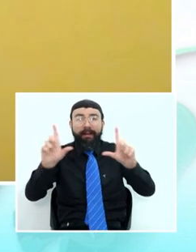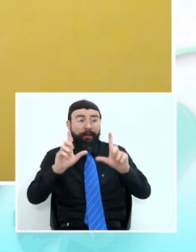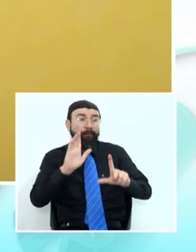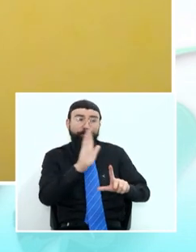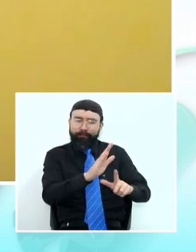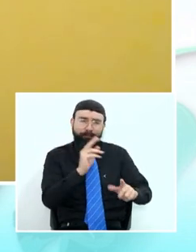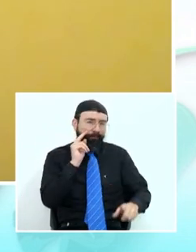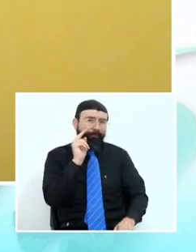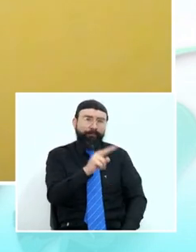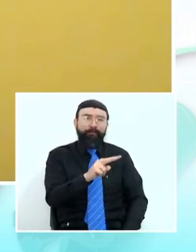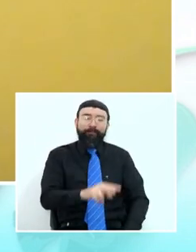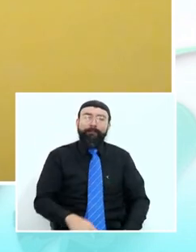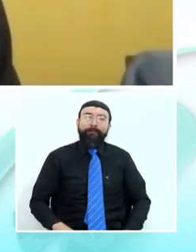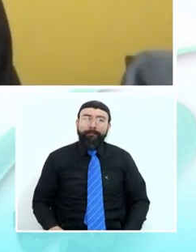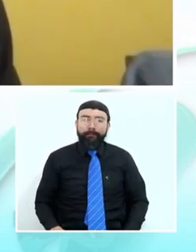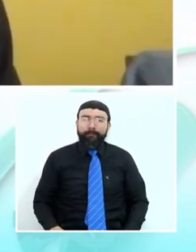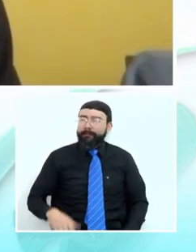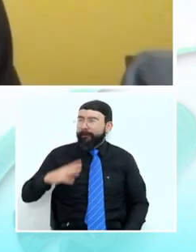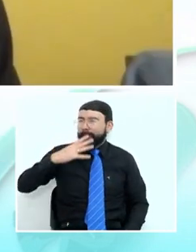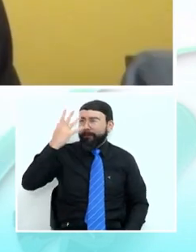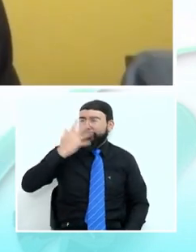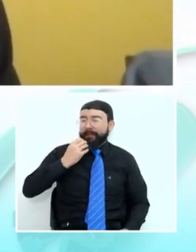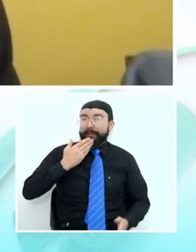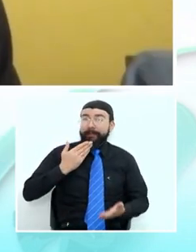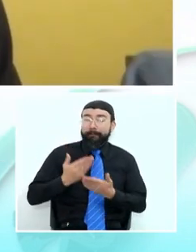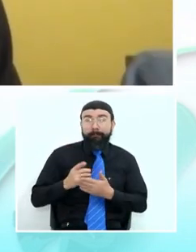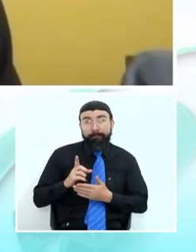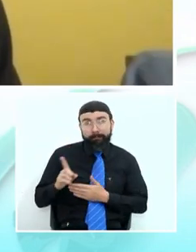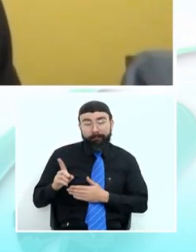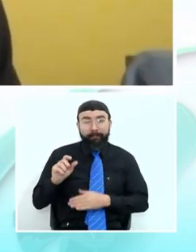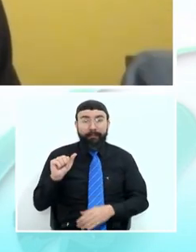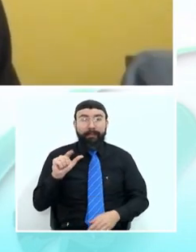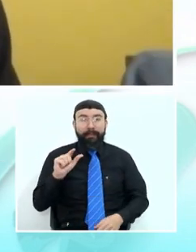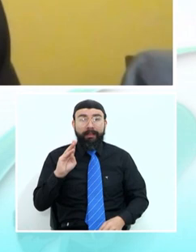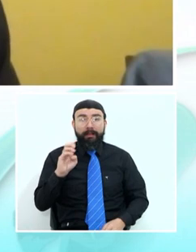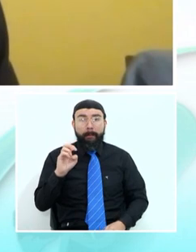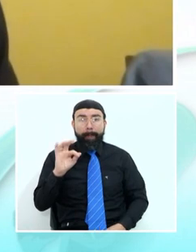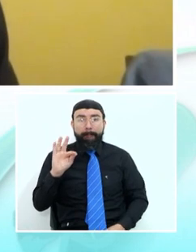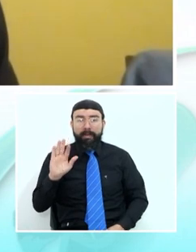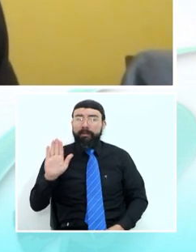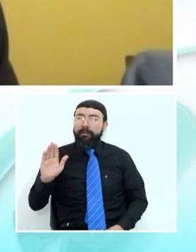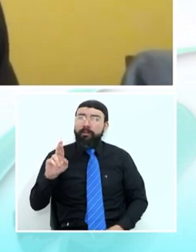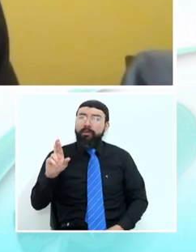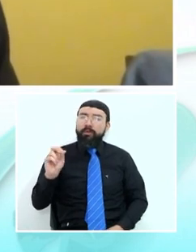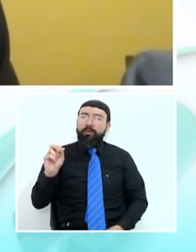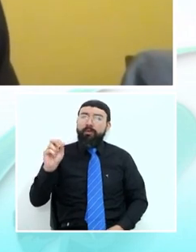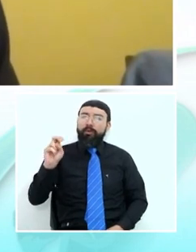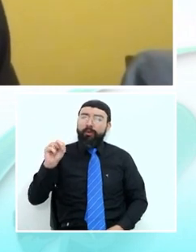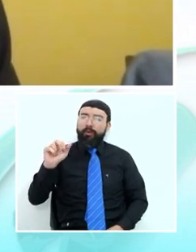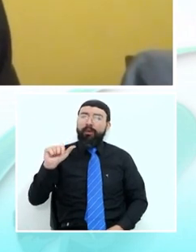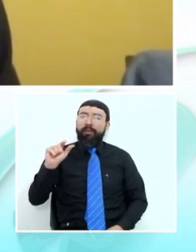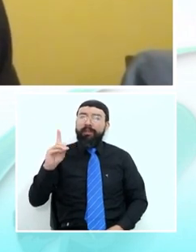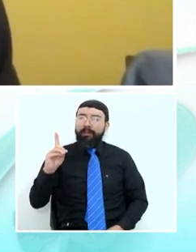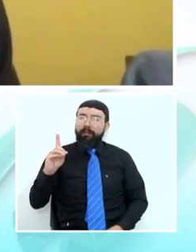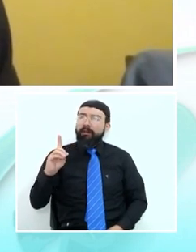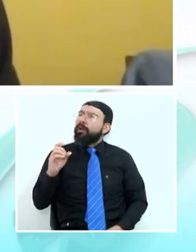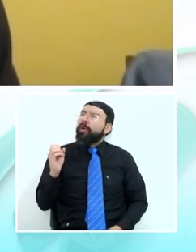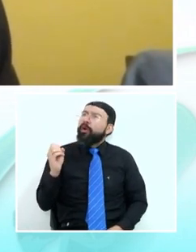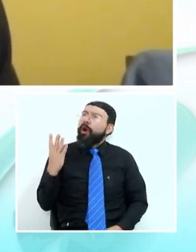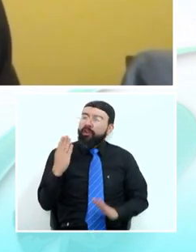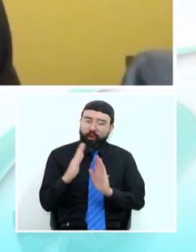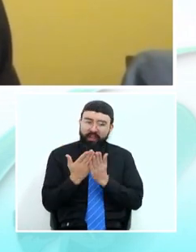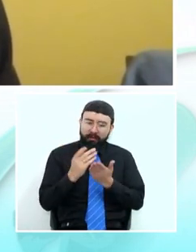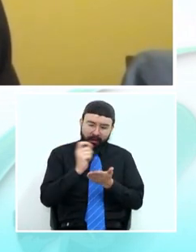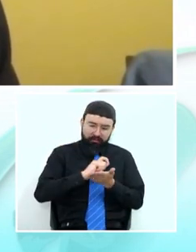sigue. Qué lindo, muchas gracias, doctor Alberrona Morales. ¿Cuántos libros lleva ya escritos? Para las personas que no